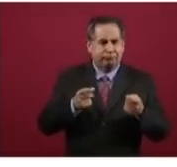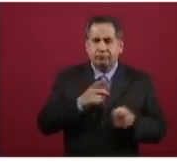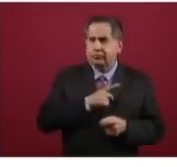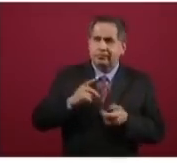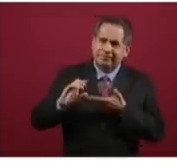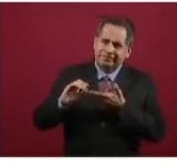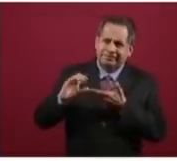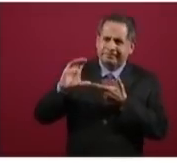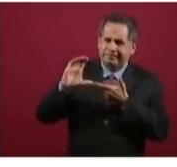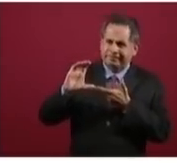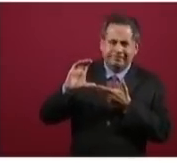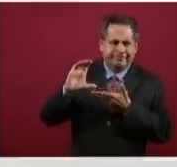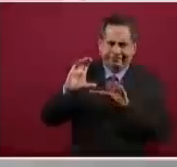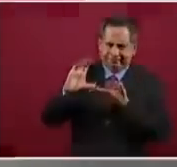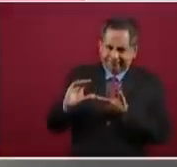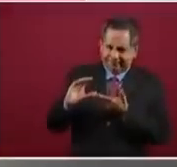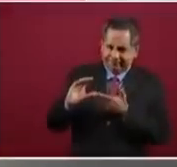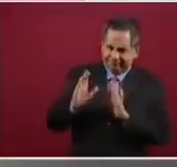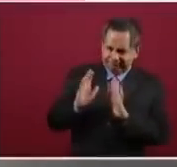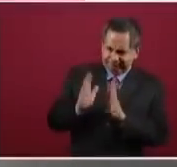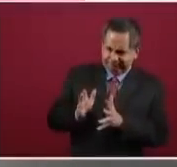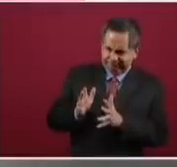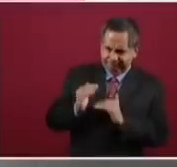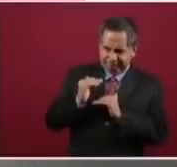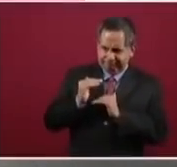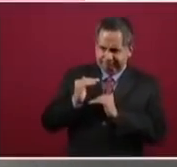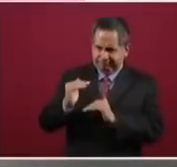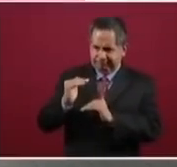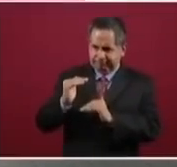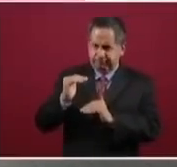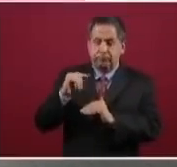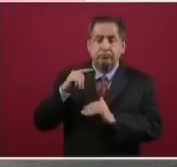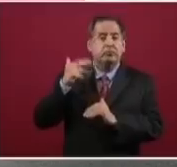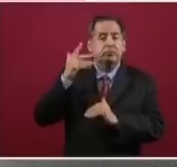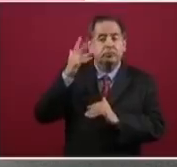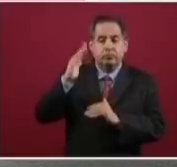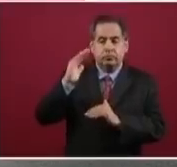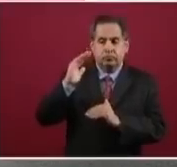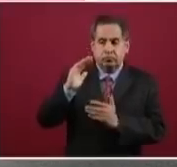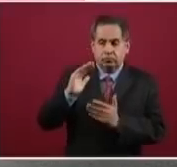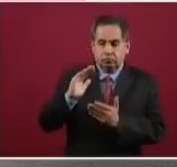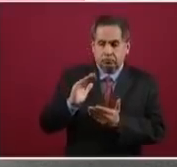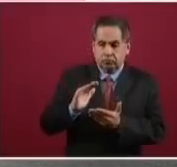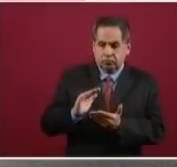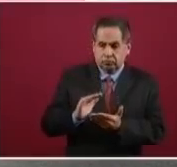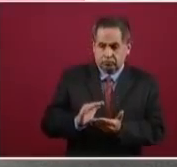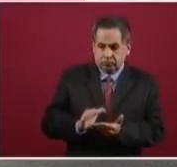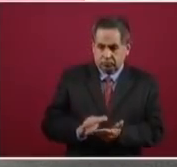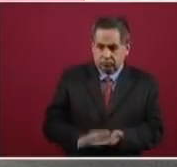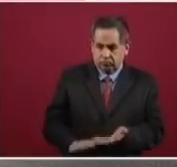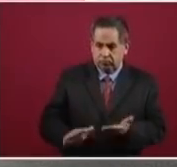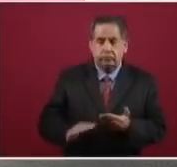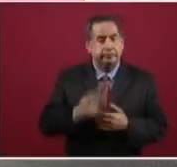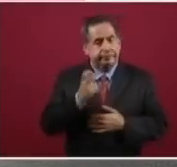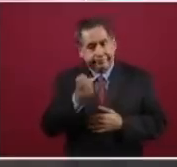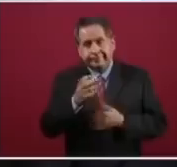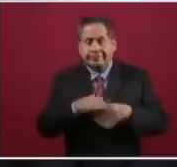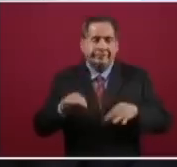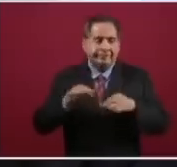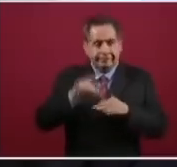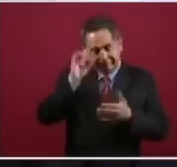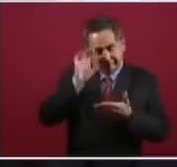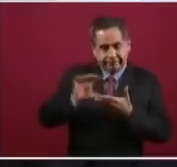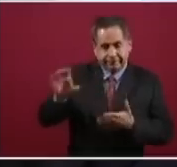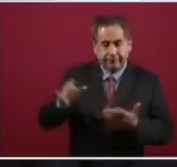deuda desde el primero la tenemos que estabilizar y luego la vamos a ir bajando poco a poco en ese sentido el superávit primario que estamos proponiendo